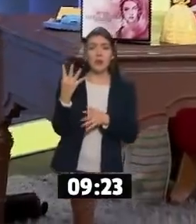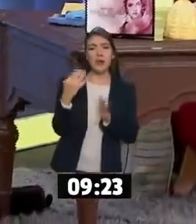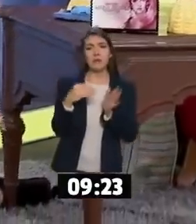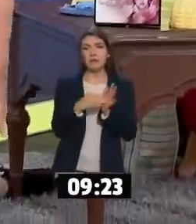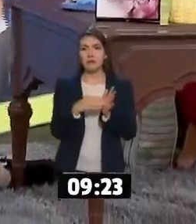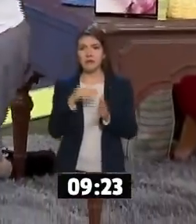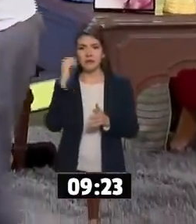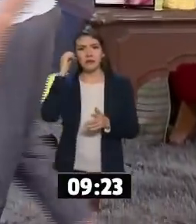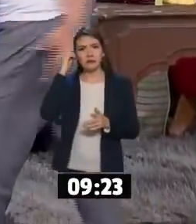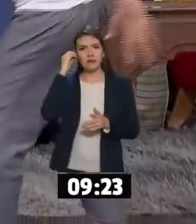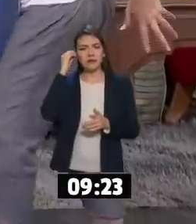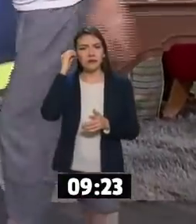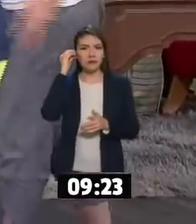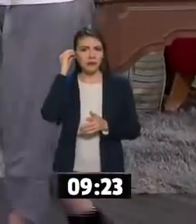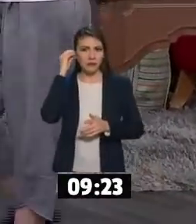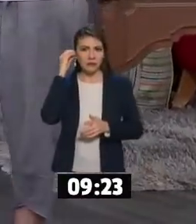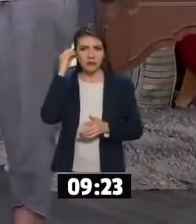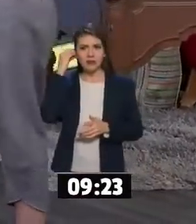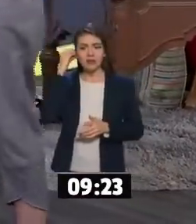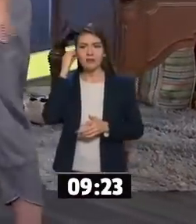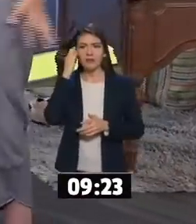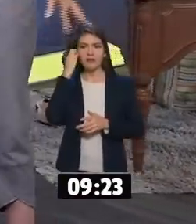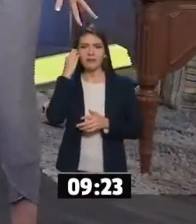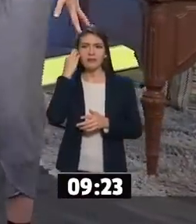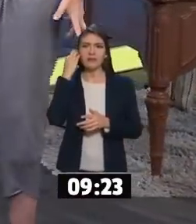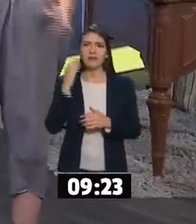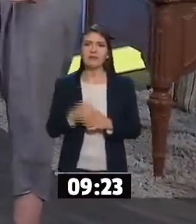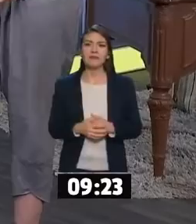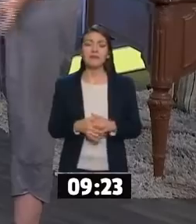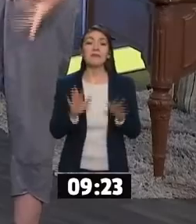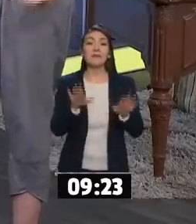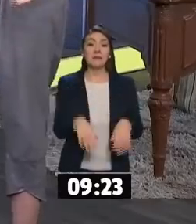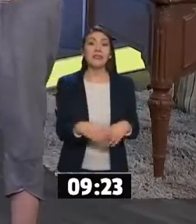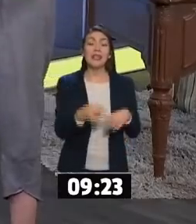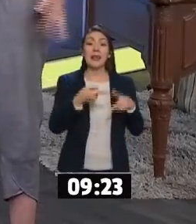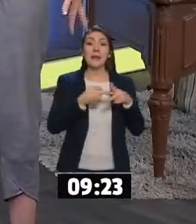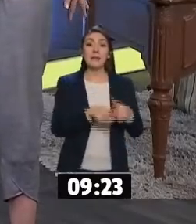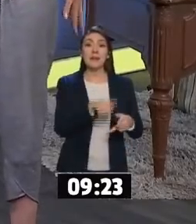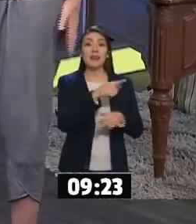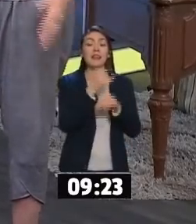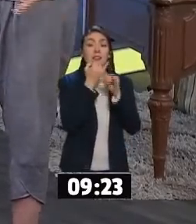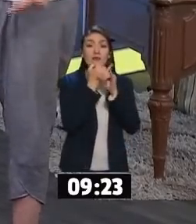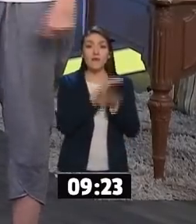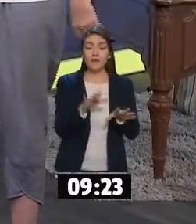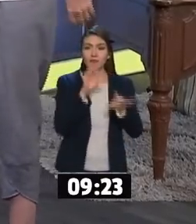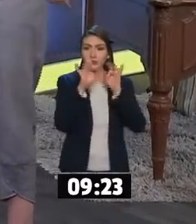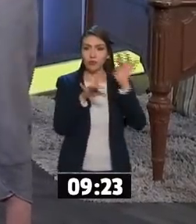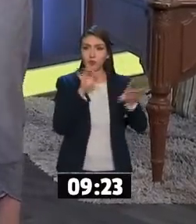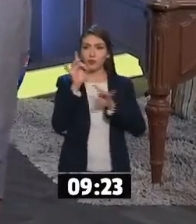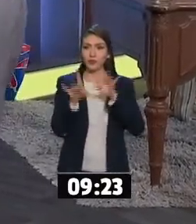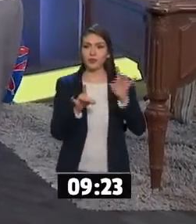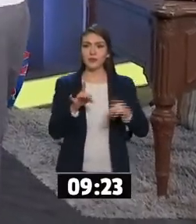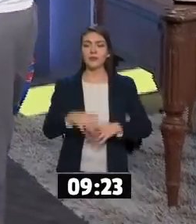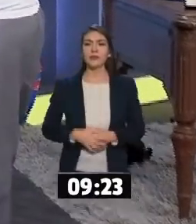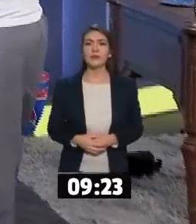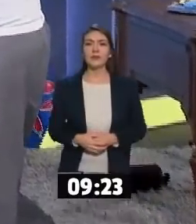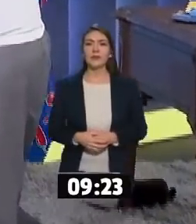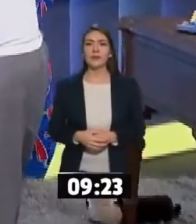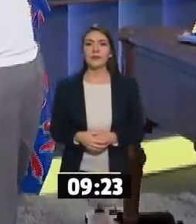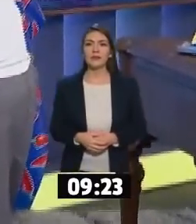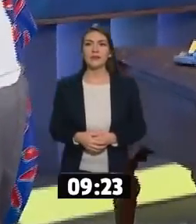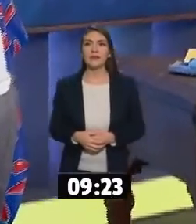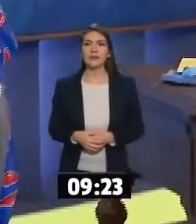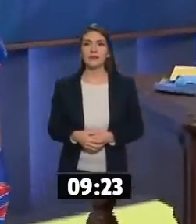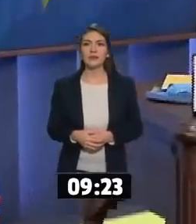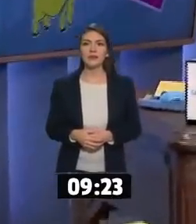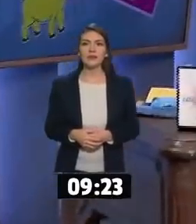se revólver. enoje, no se enoje, no se enoje. Adelante. Uy, ahí está. Ahí está. Ahora sí. Oiga, ya no sé